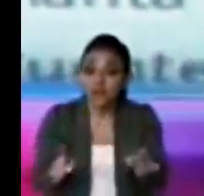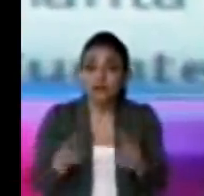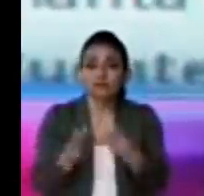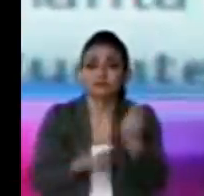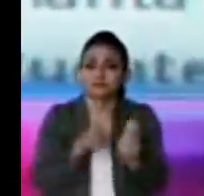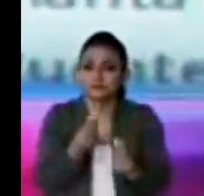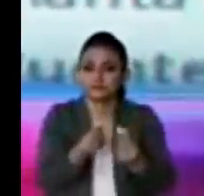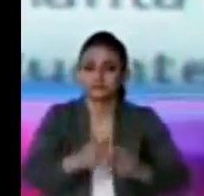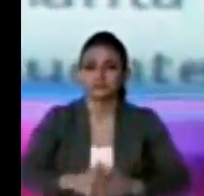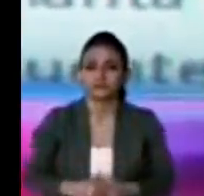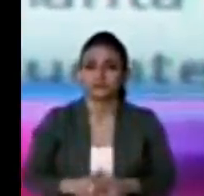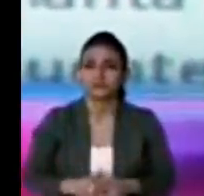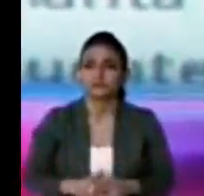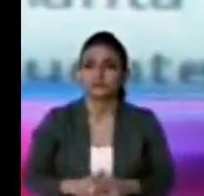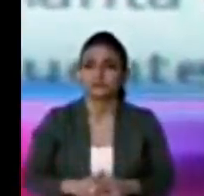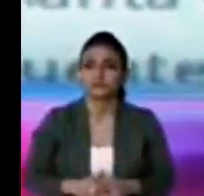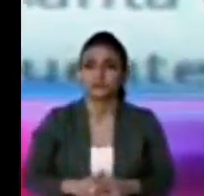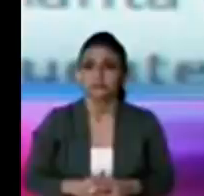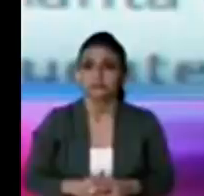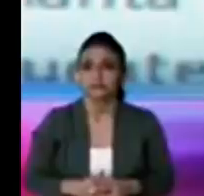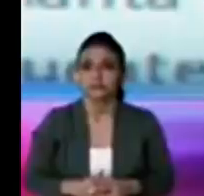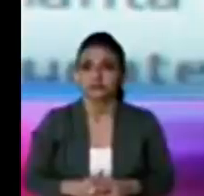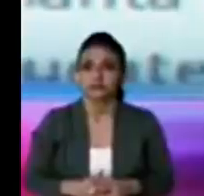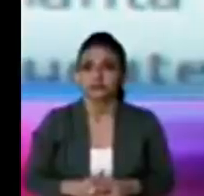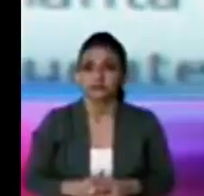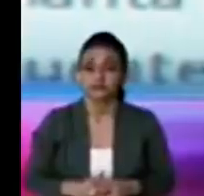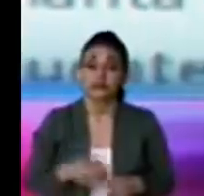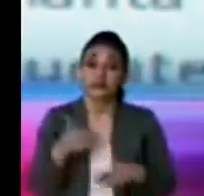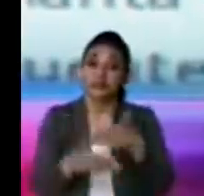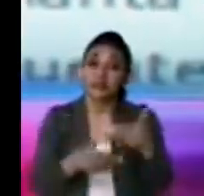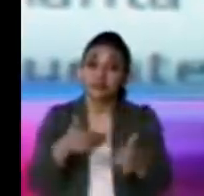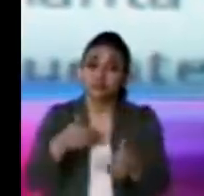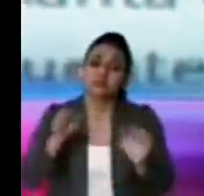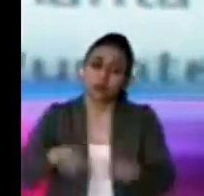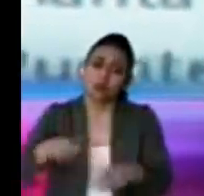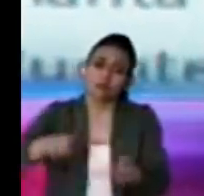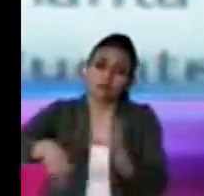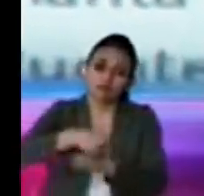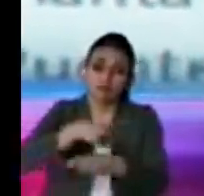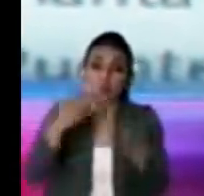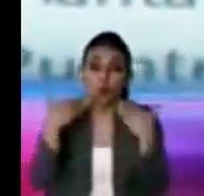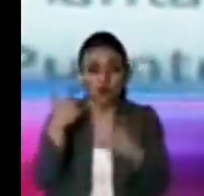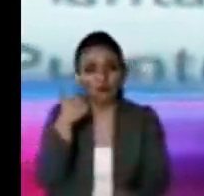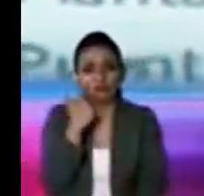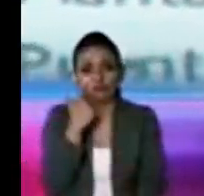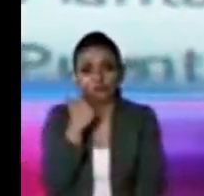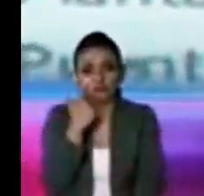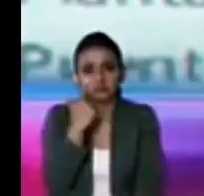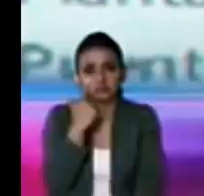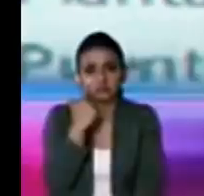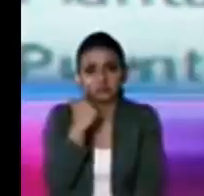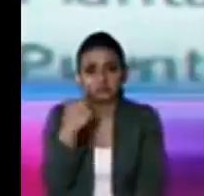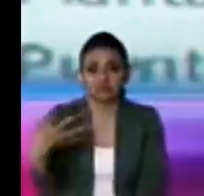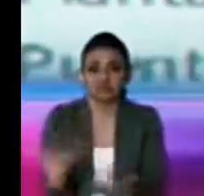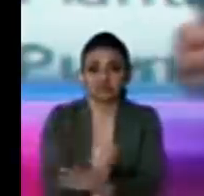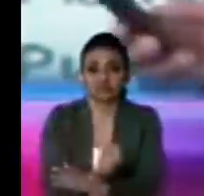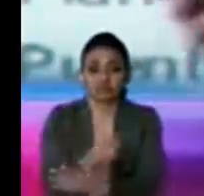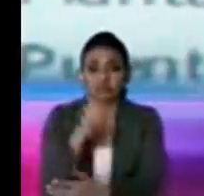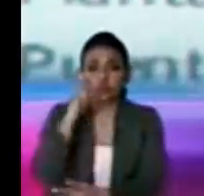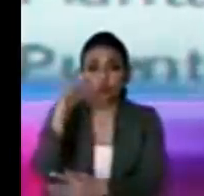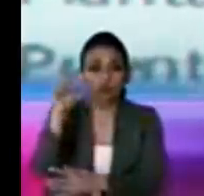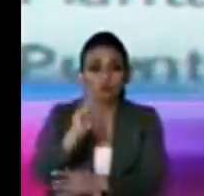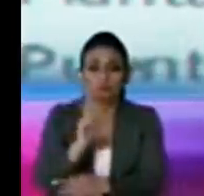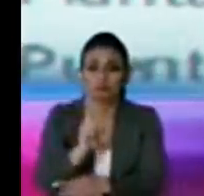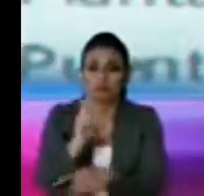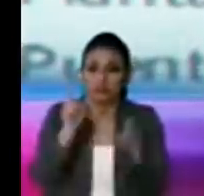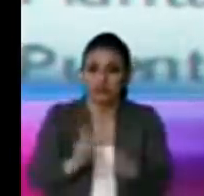expropiación. Así que Guayaquil, a estar muy atentos a no dejarnos quitar este sueño compartido, en el Parque Samanes, el parque más grande